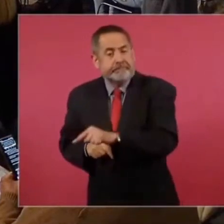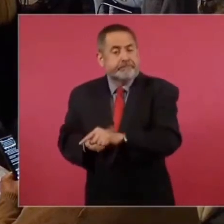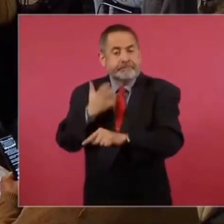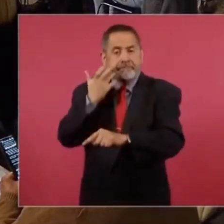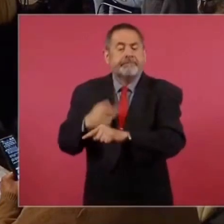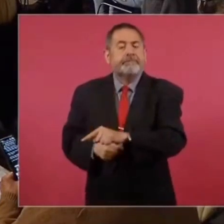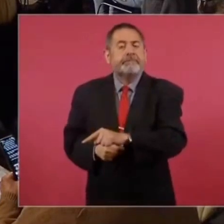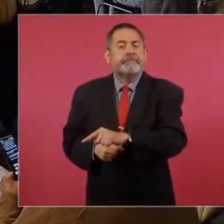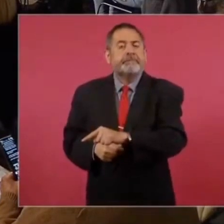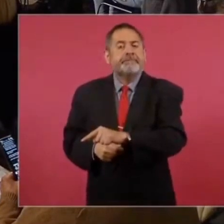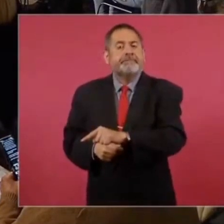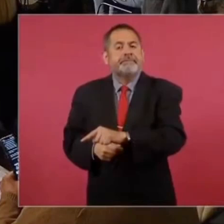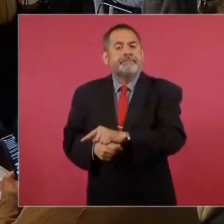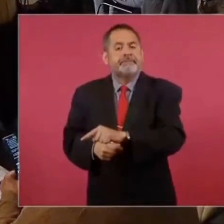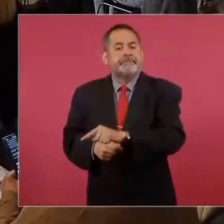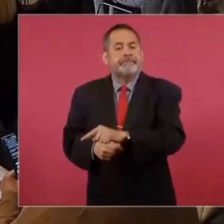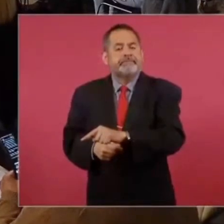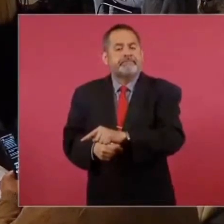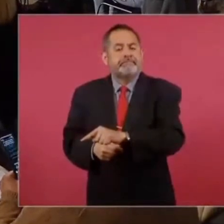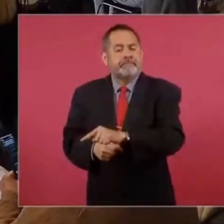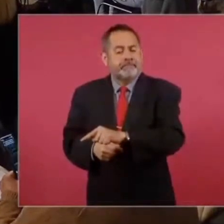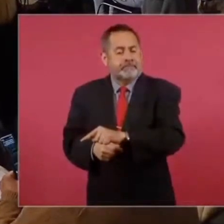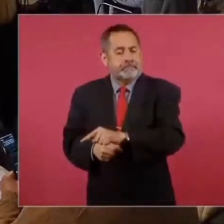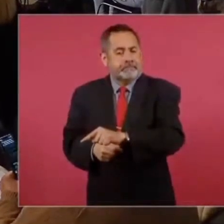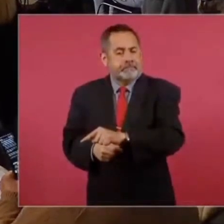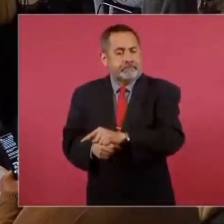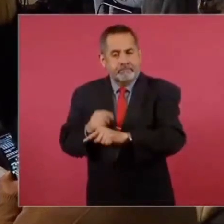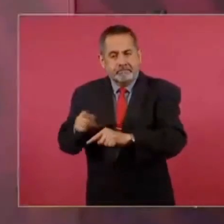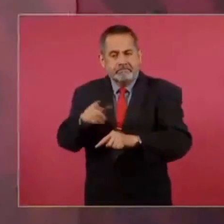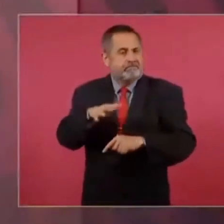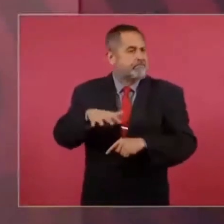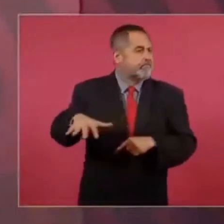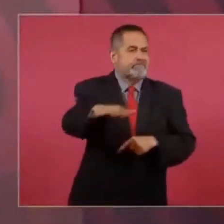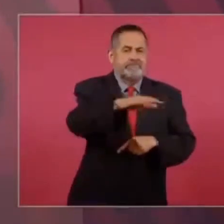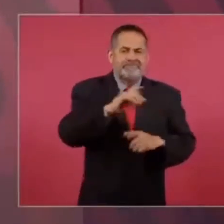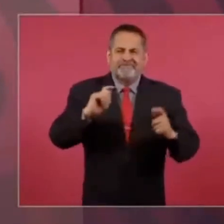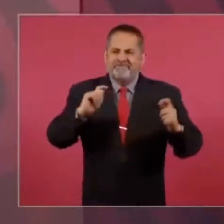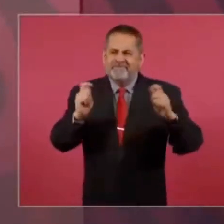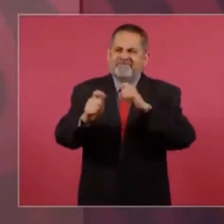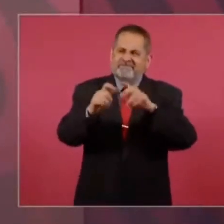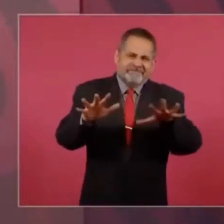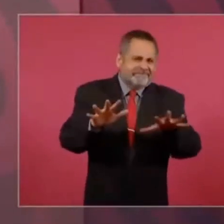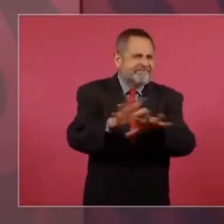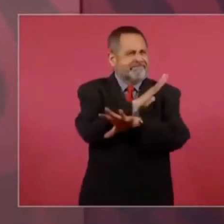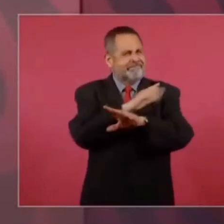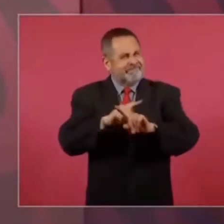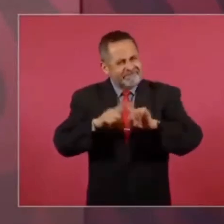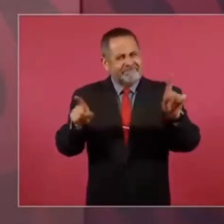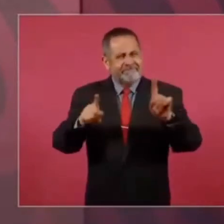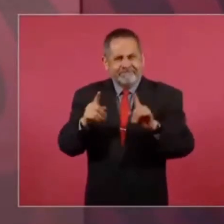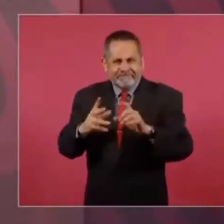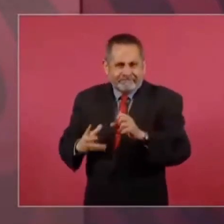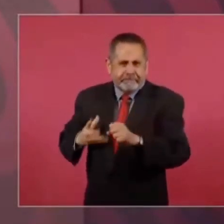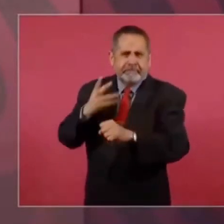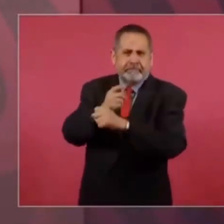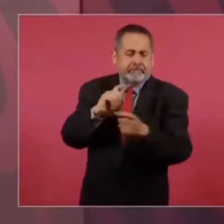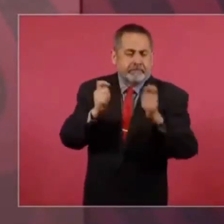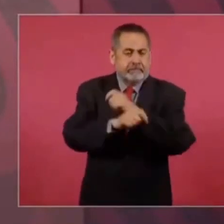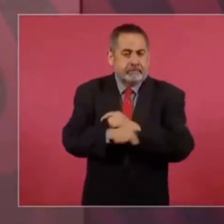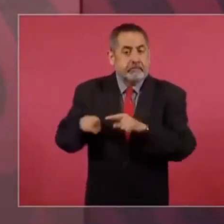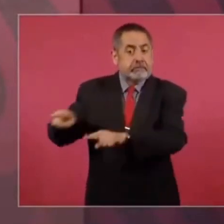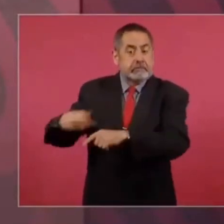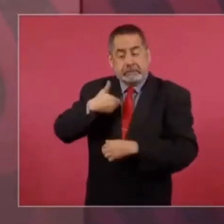hasta cambiar al régimen. O sea, no era ingenuo